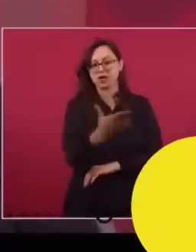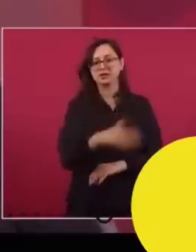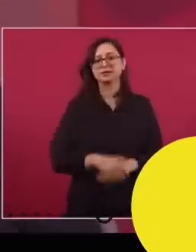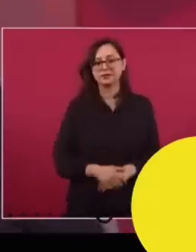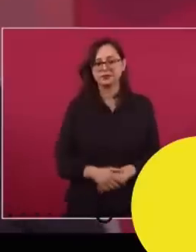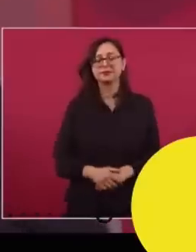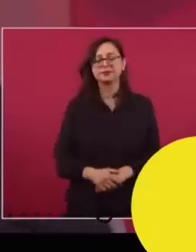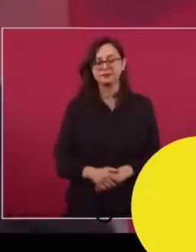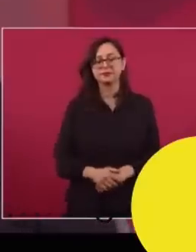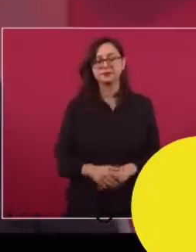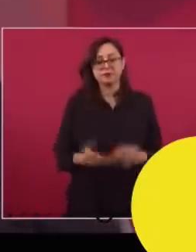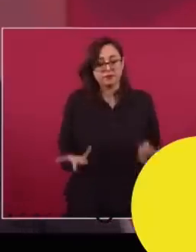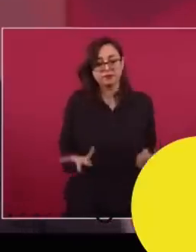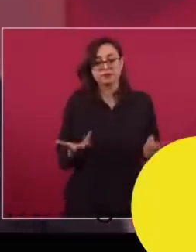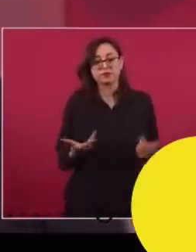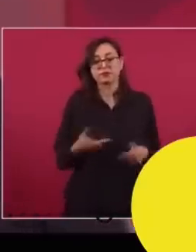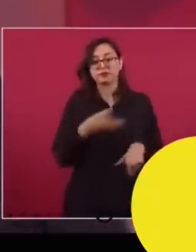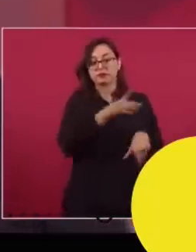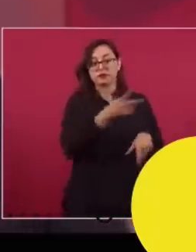para que entre todos